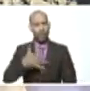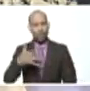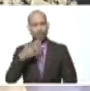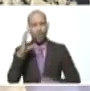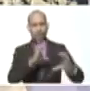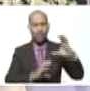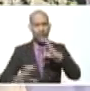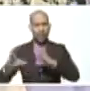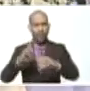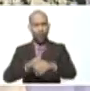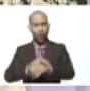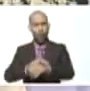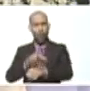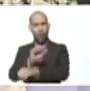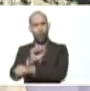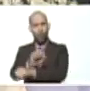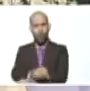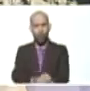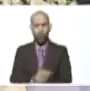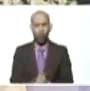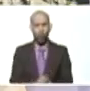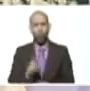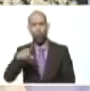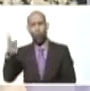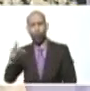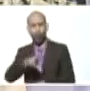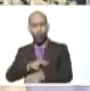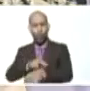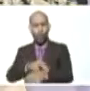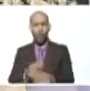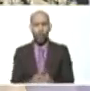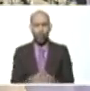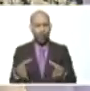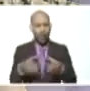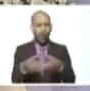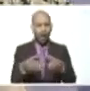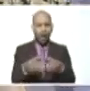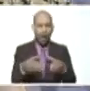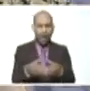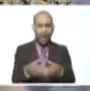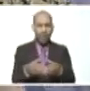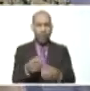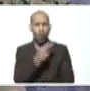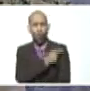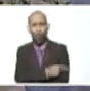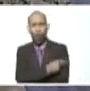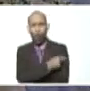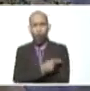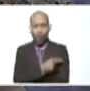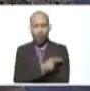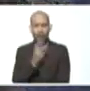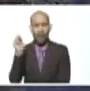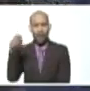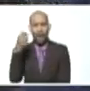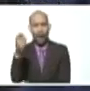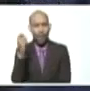científica del médico doctor Alexander Krinsky y el equipo del Hospital de San Fernando de